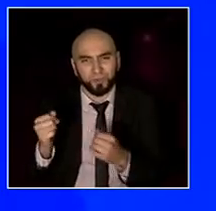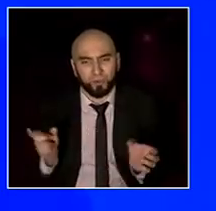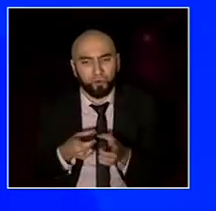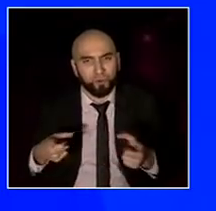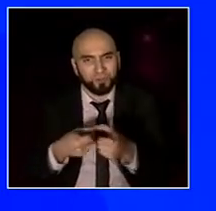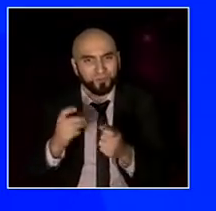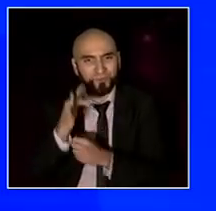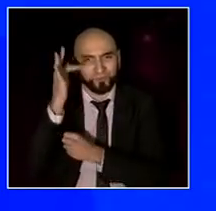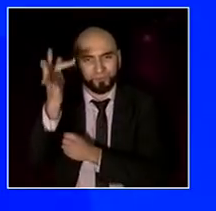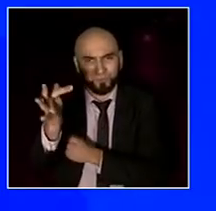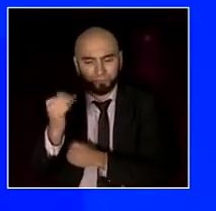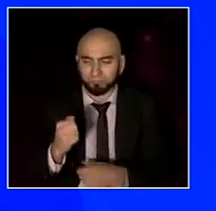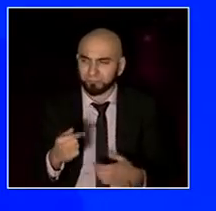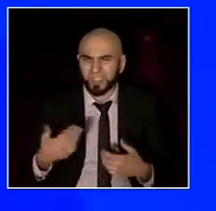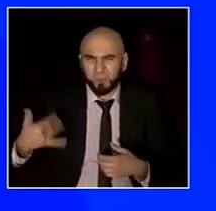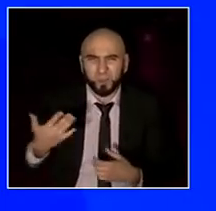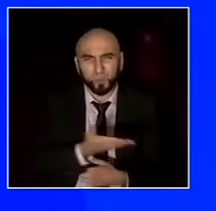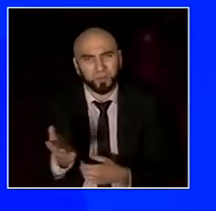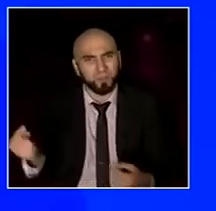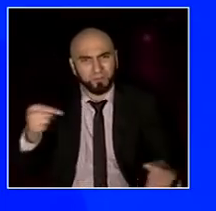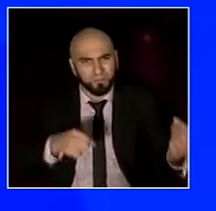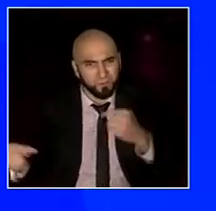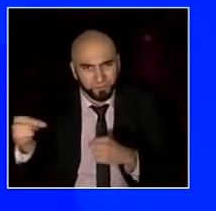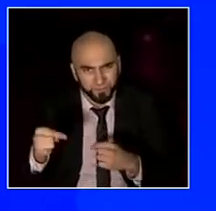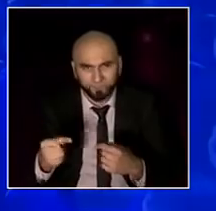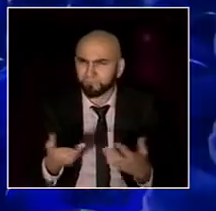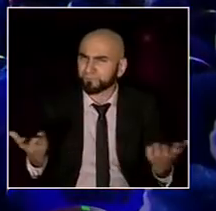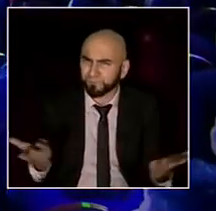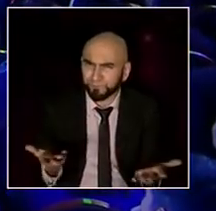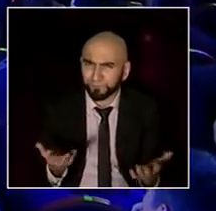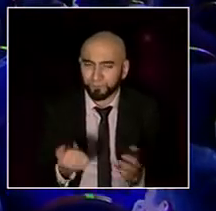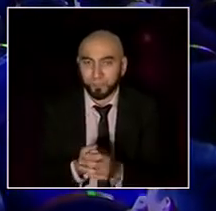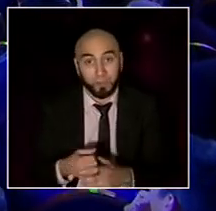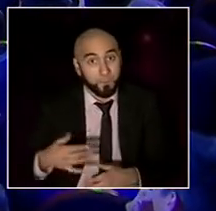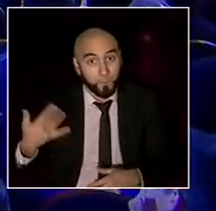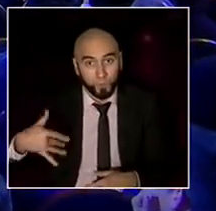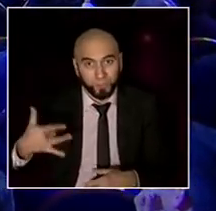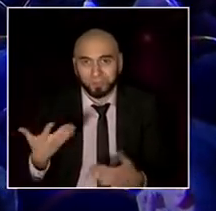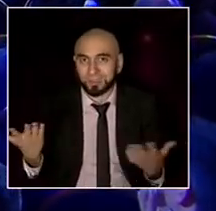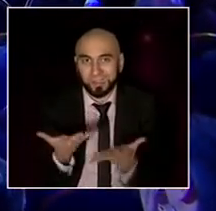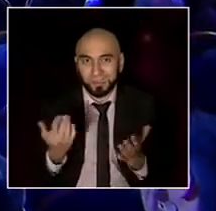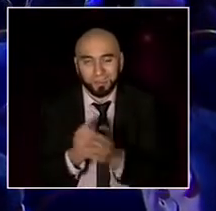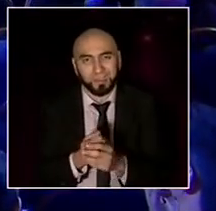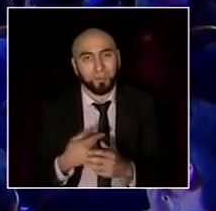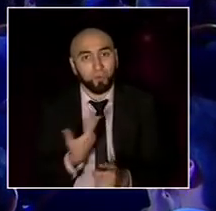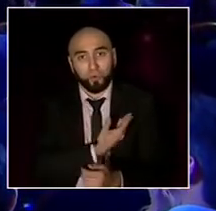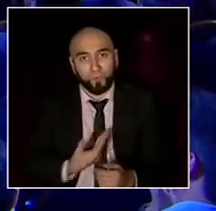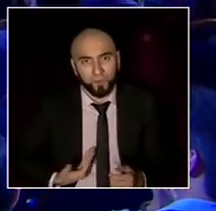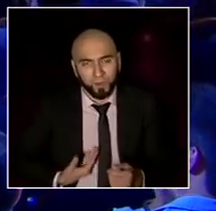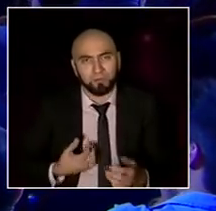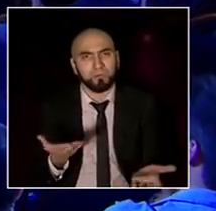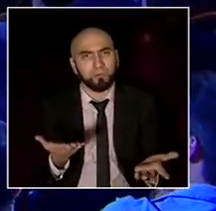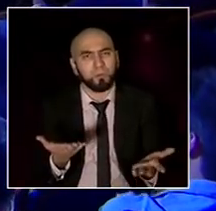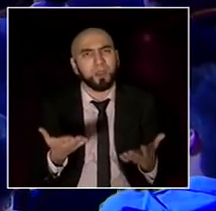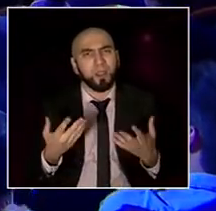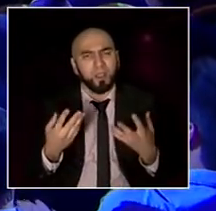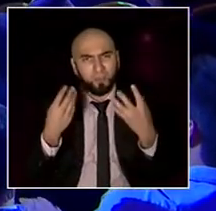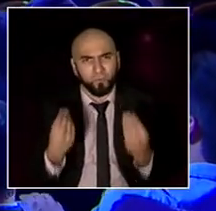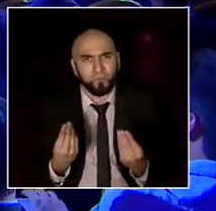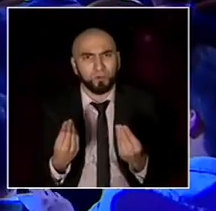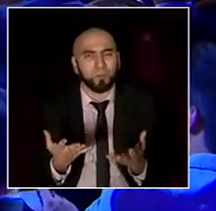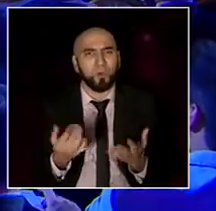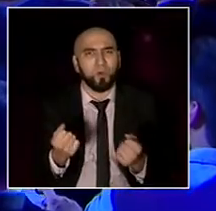muy importante que estén acá. Es muy significativo para nosotros que el Parlamento sirva de espacio de reunión para